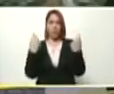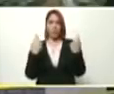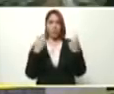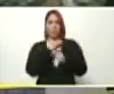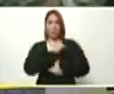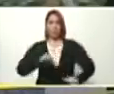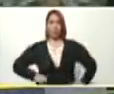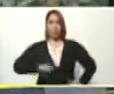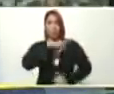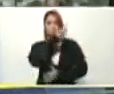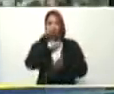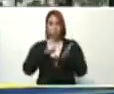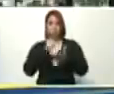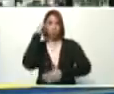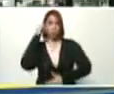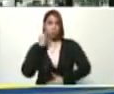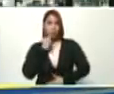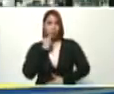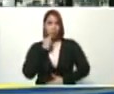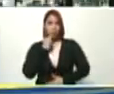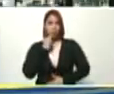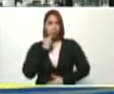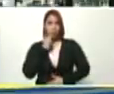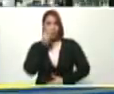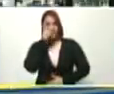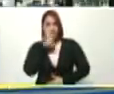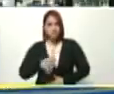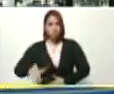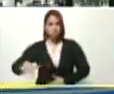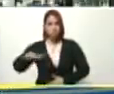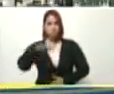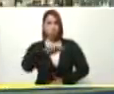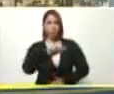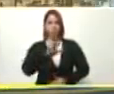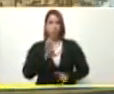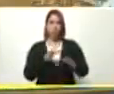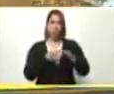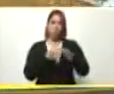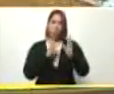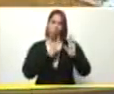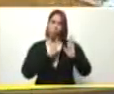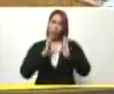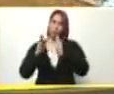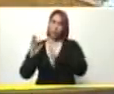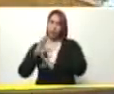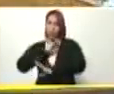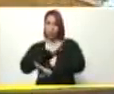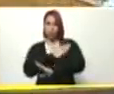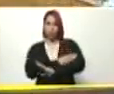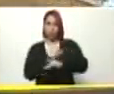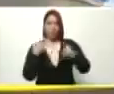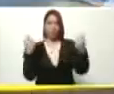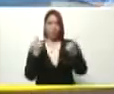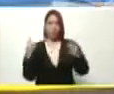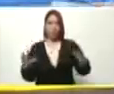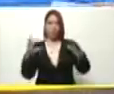Fuerza Armada Nacional Bolivariana y del pueblo organizado, del poder